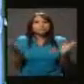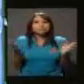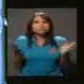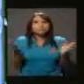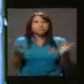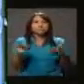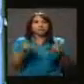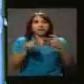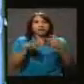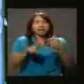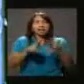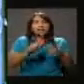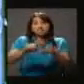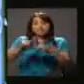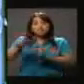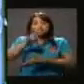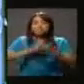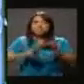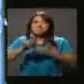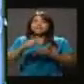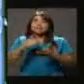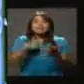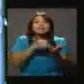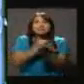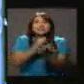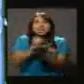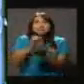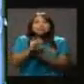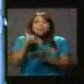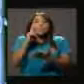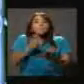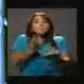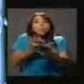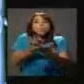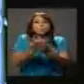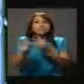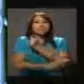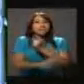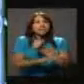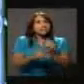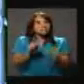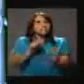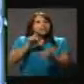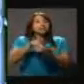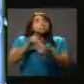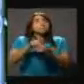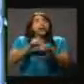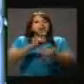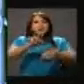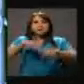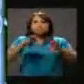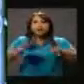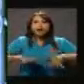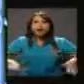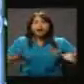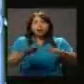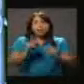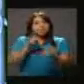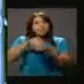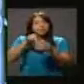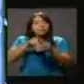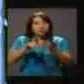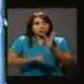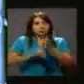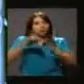investigación en la formulación de propuestas país en participar de la vida nacional y participar del desarrollo estratégico de una